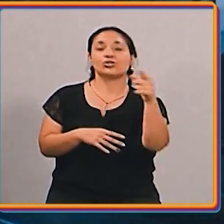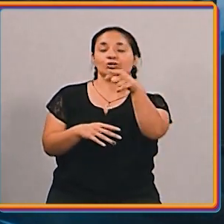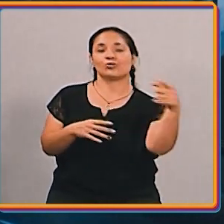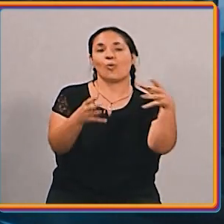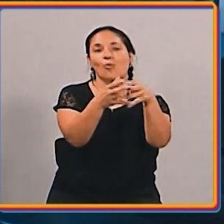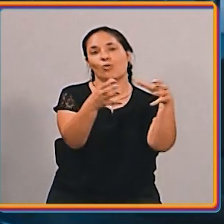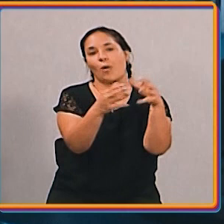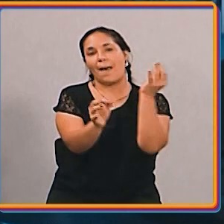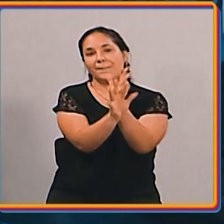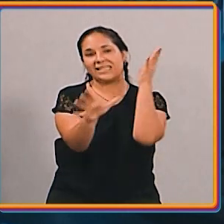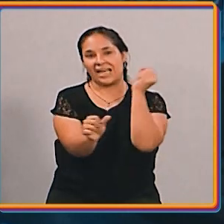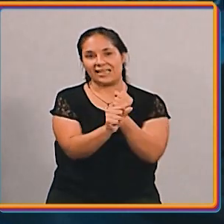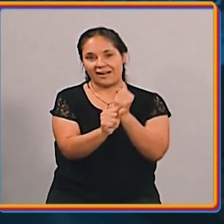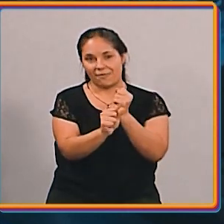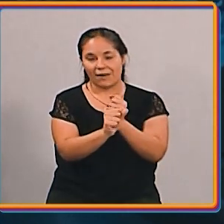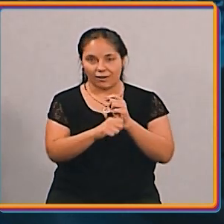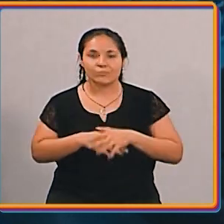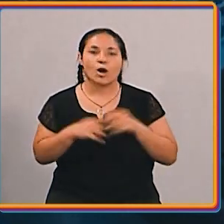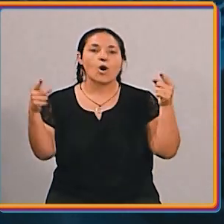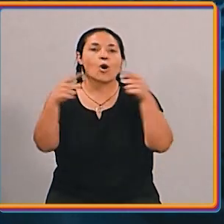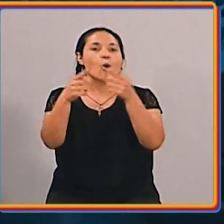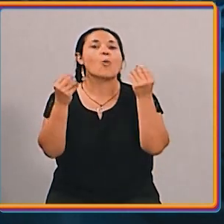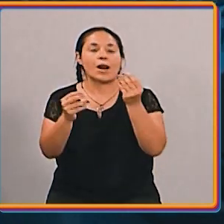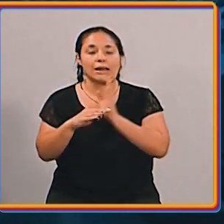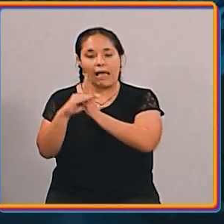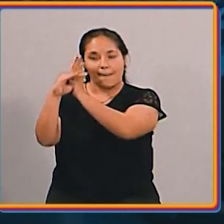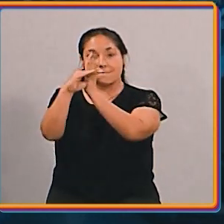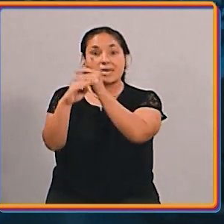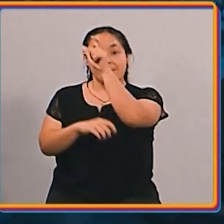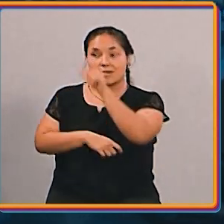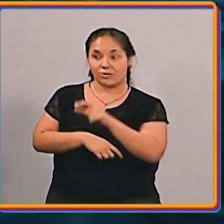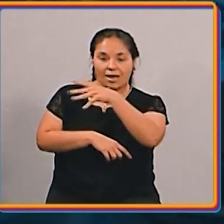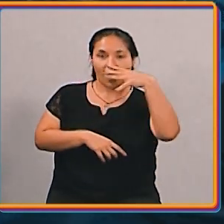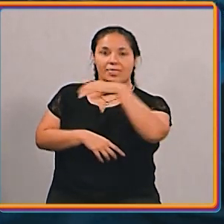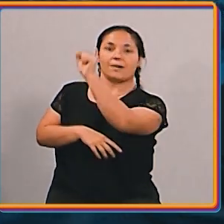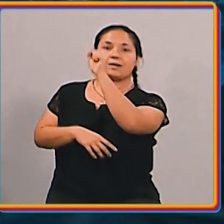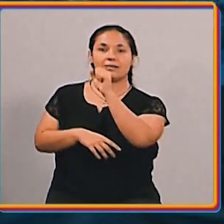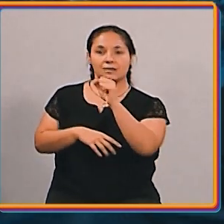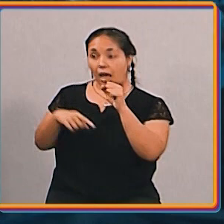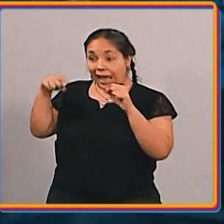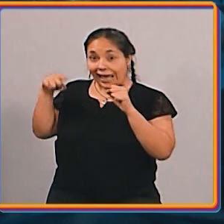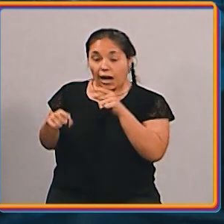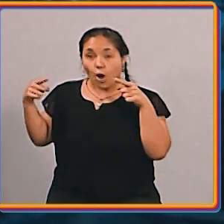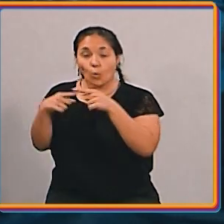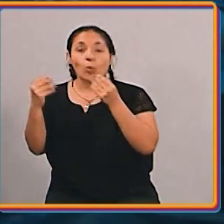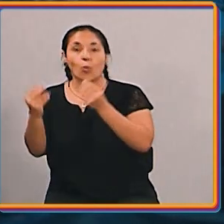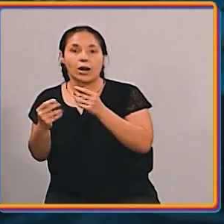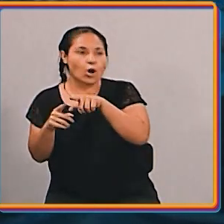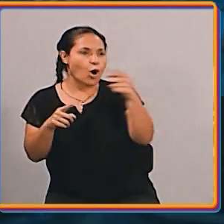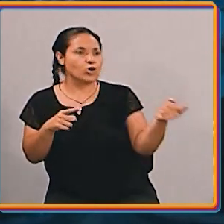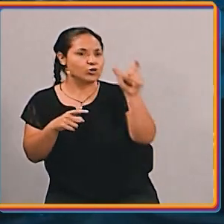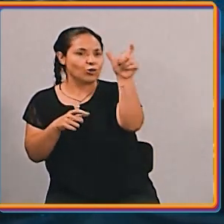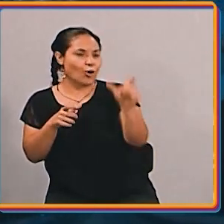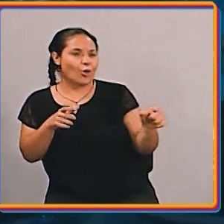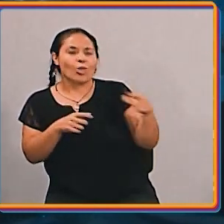serán agentes especiales. El objetivo de estos será atrapar al espía, mientras que el objetivo del espía será adivinar a dónde